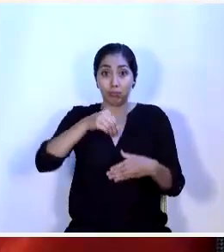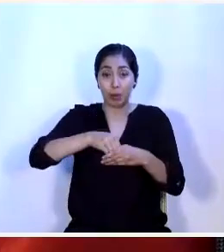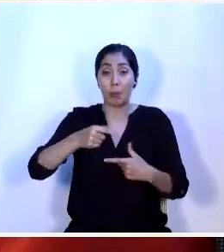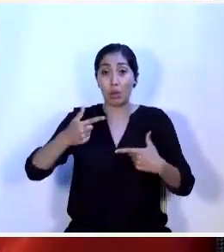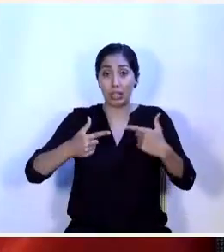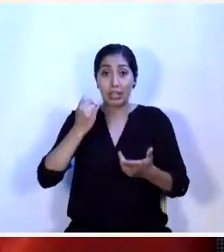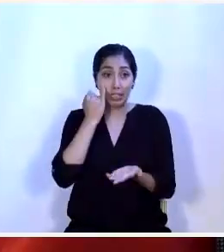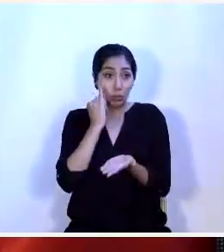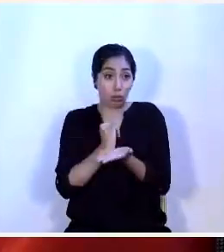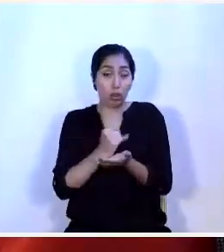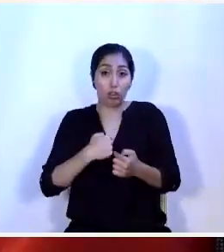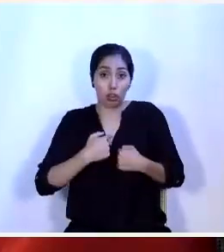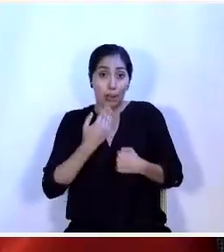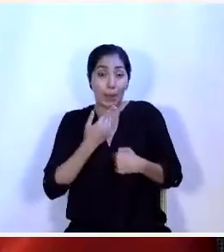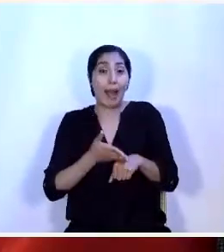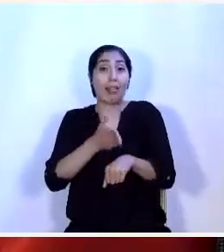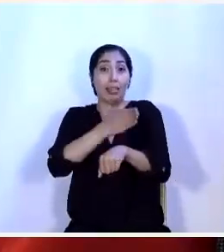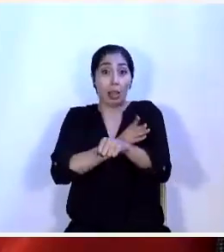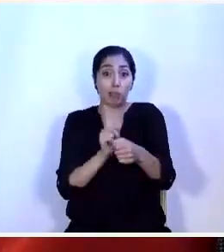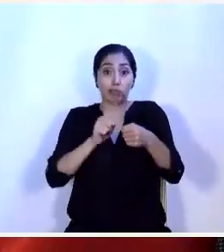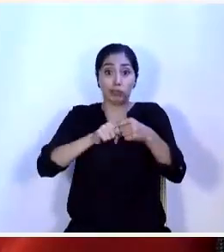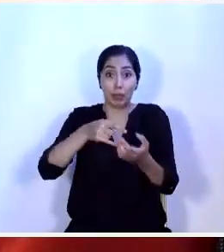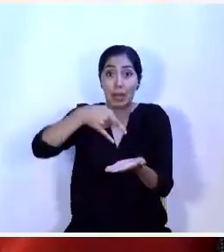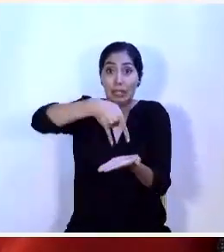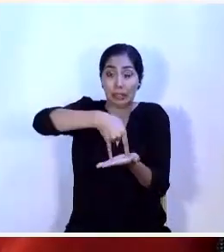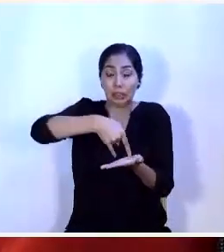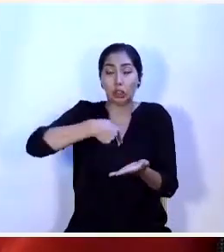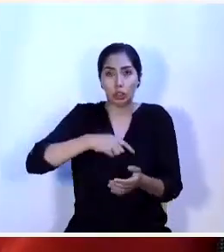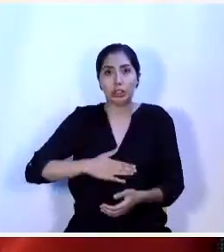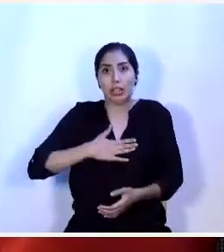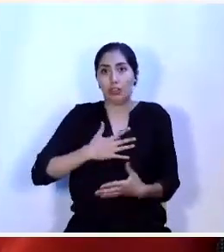ahí yo, habiendo sido parte del Parlamento, me siento también responsable de aquello.